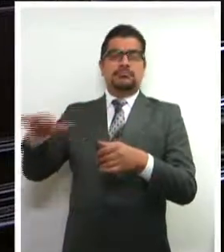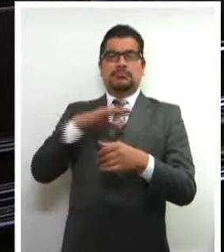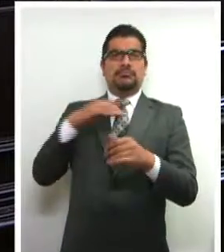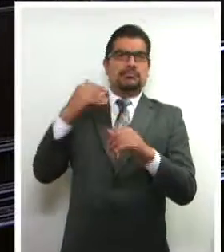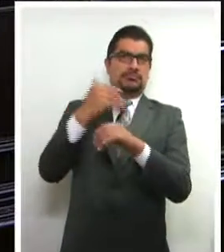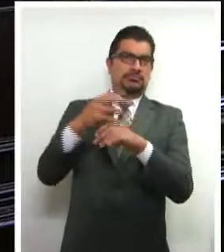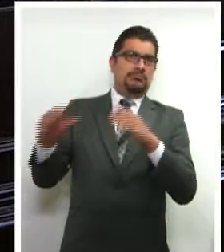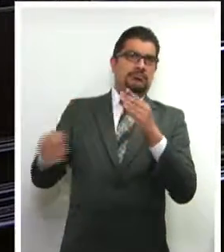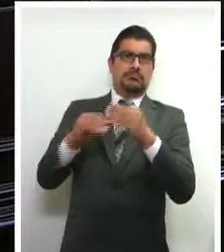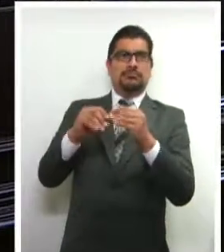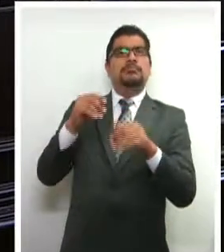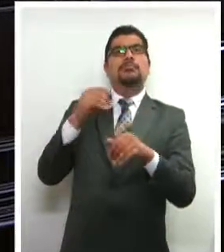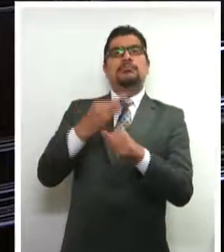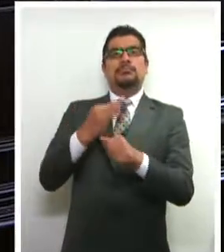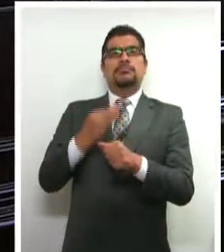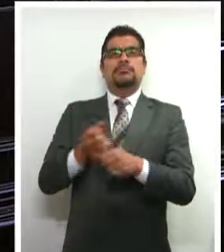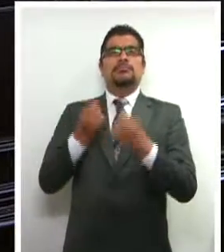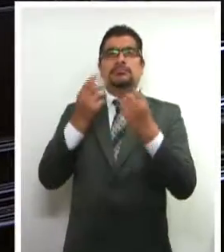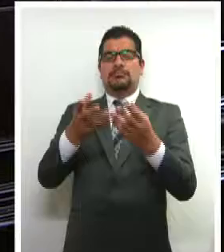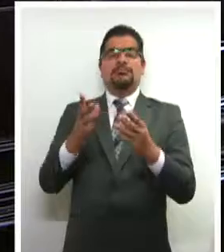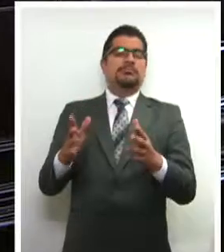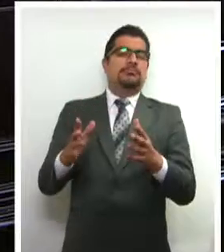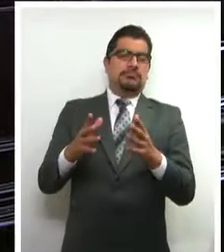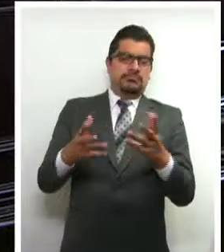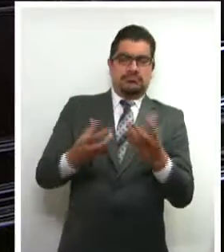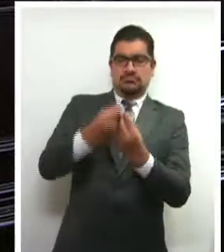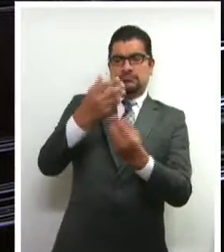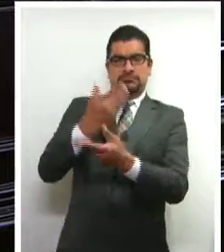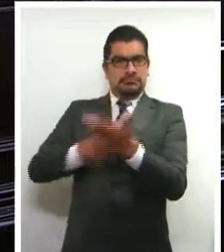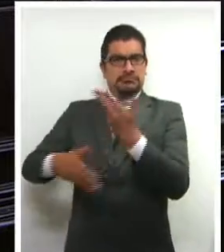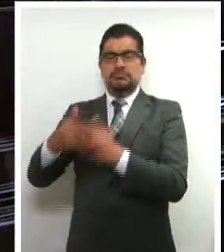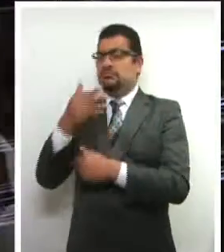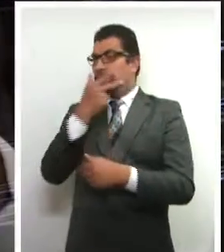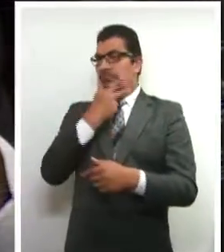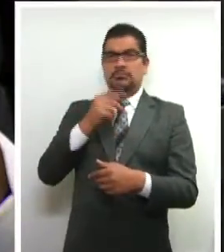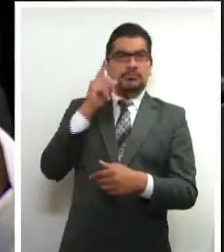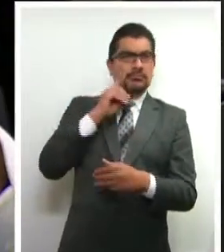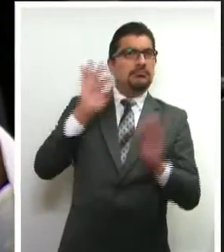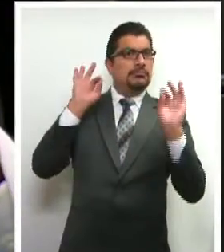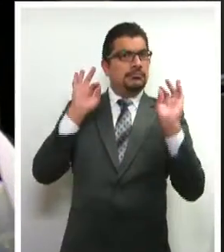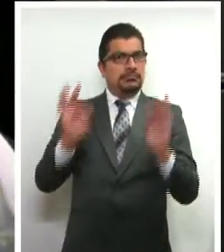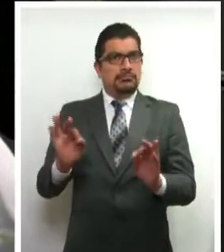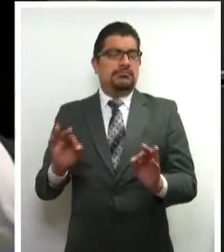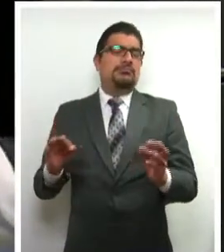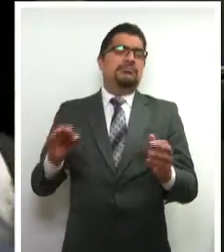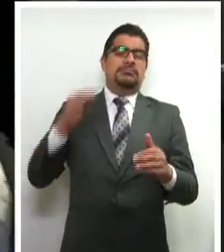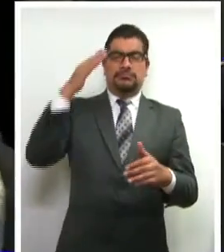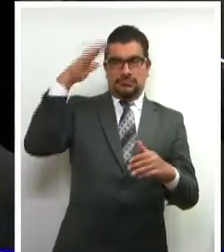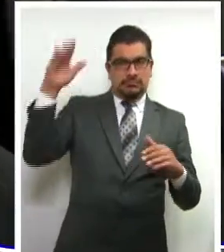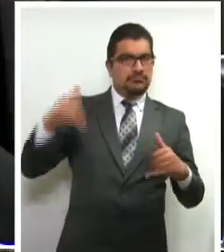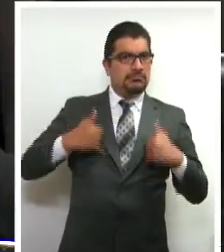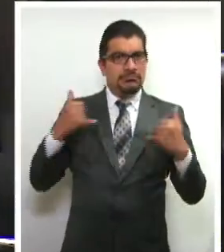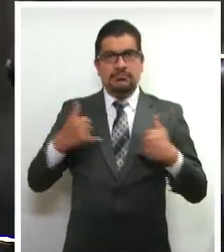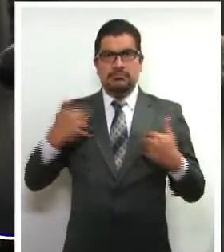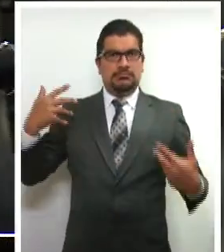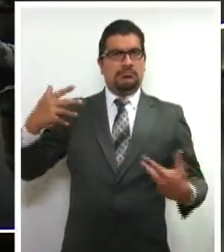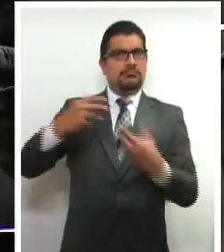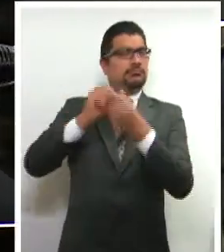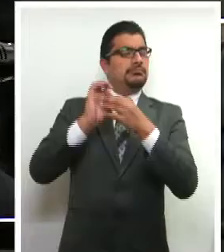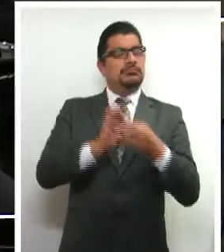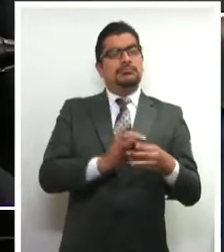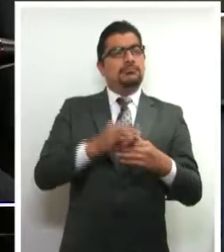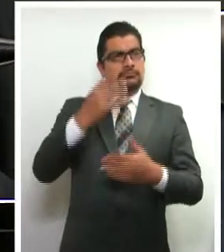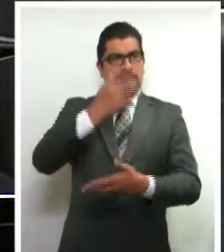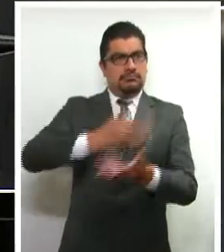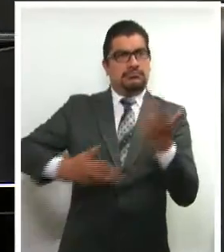numeral, garantizar la participación efectiva de niñas, niños, adolescentes y personas jóvenes en la